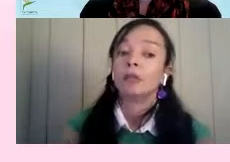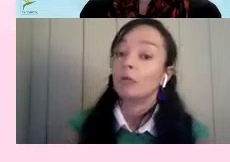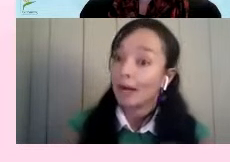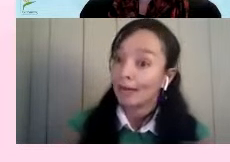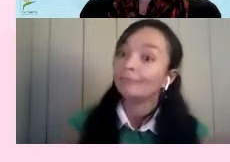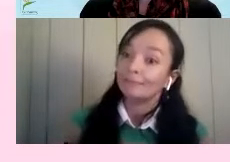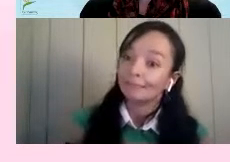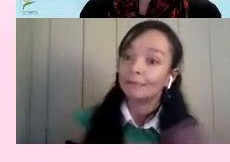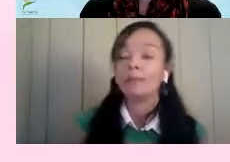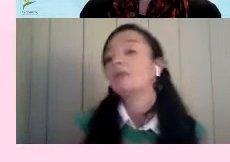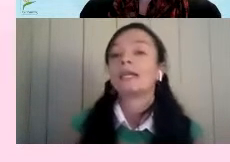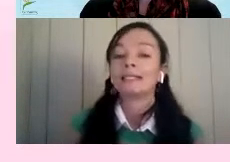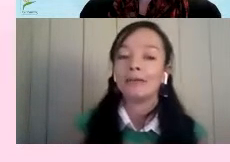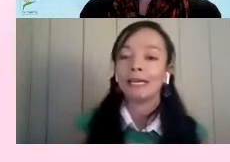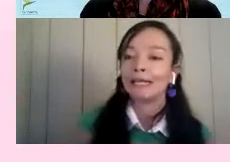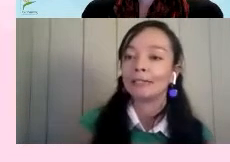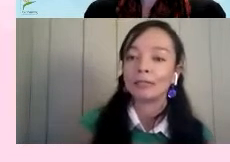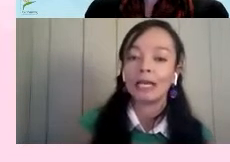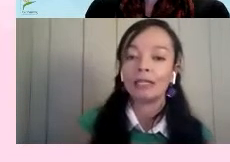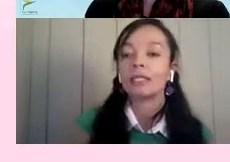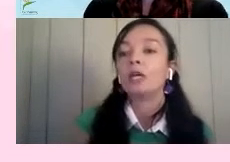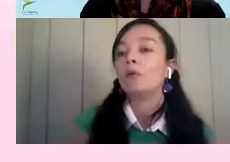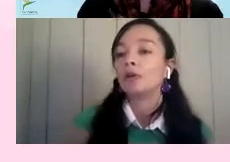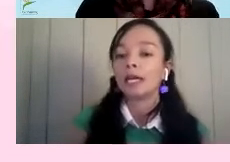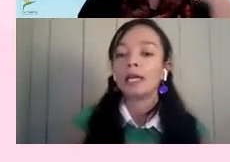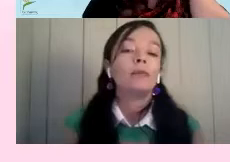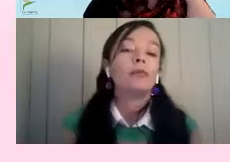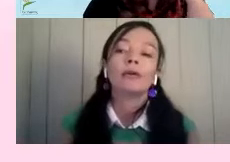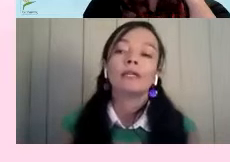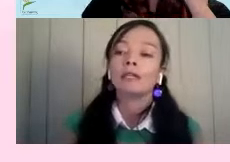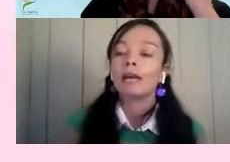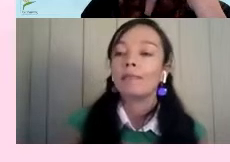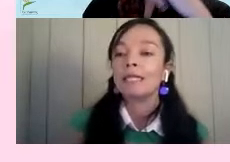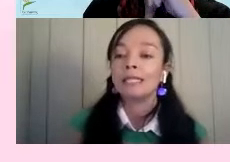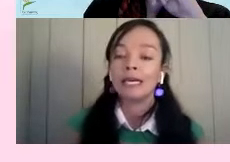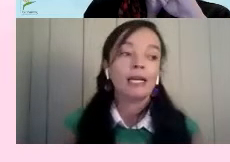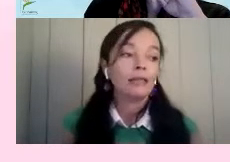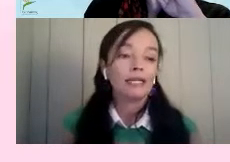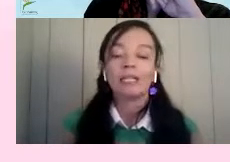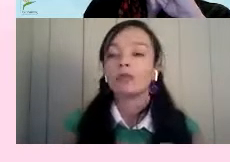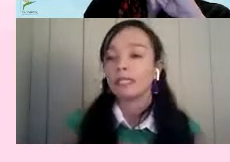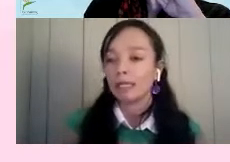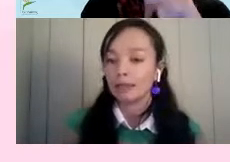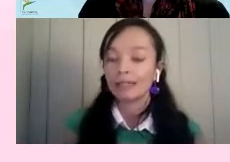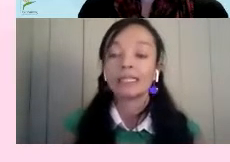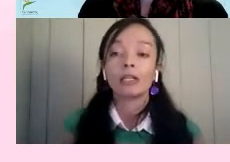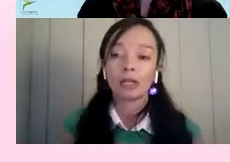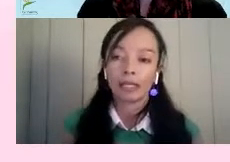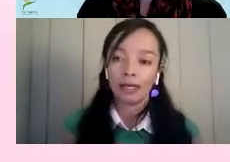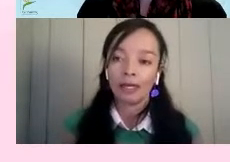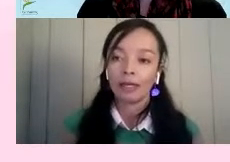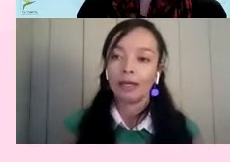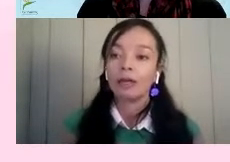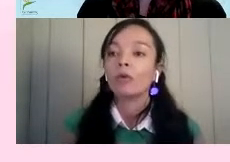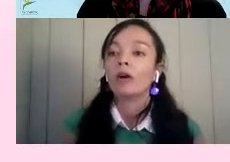Lo cual va a mejorar las habilidades sociales. ¿Por qué? Porque va a ser capaz de decir lo que siente, decir lo que